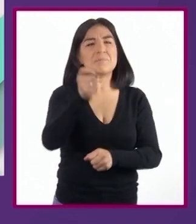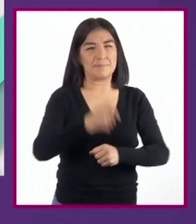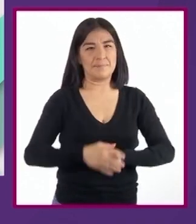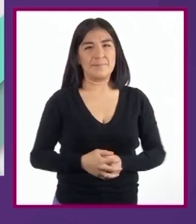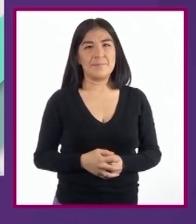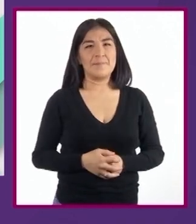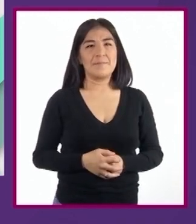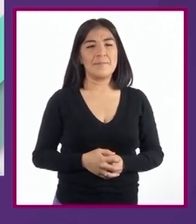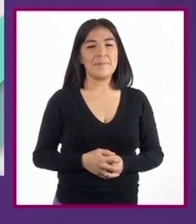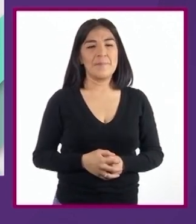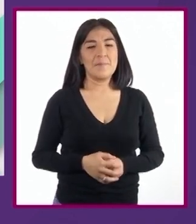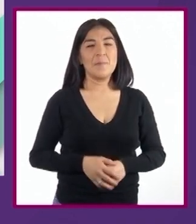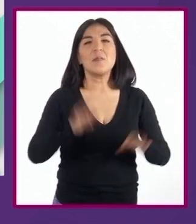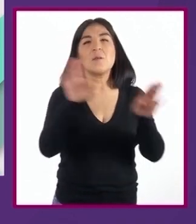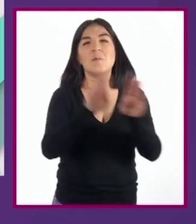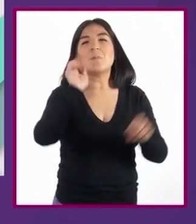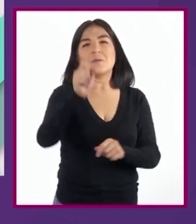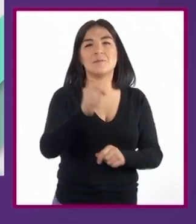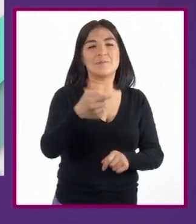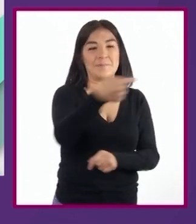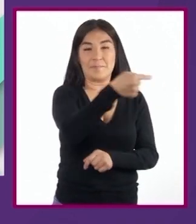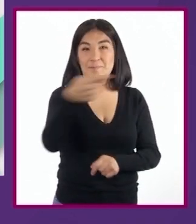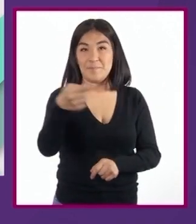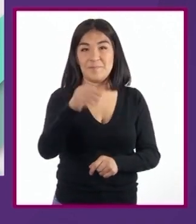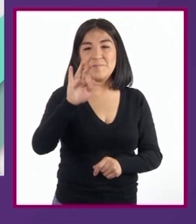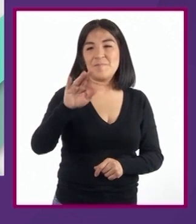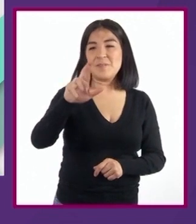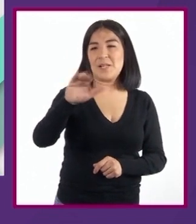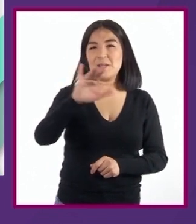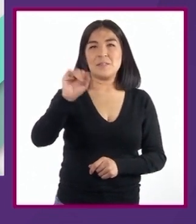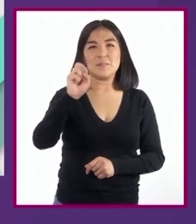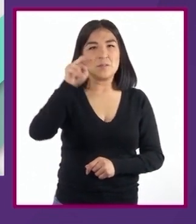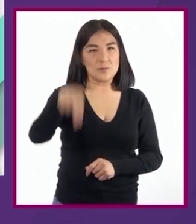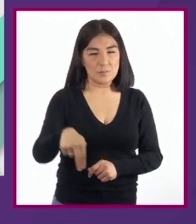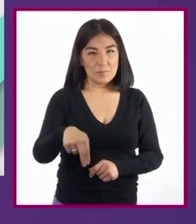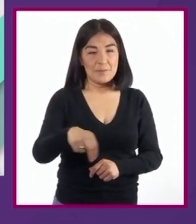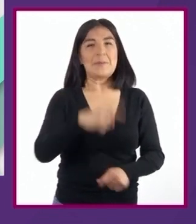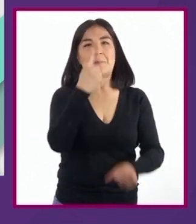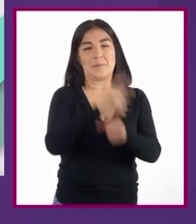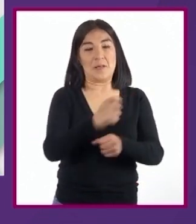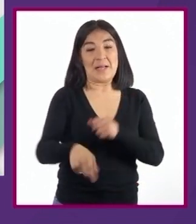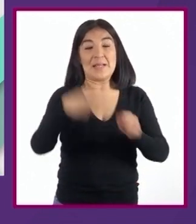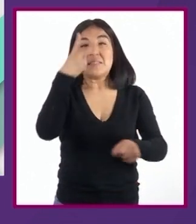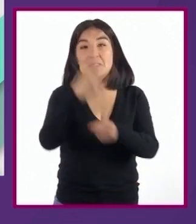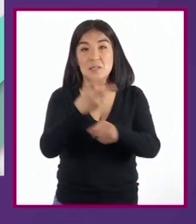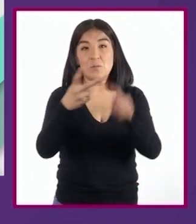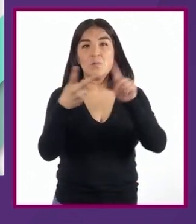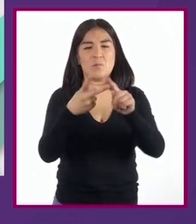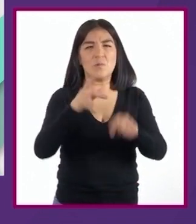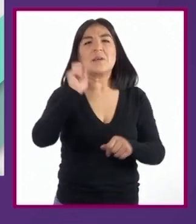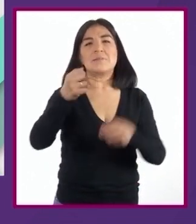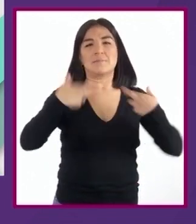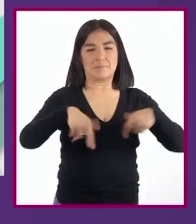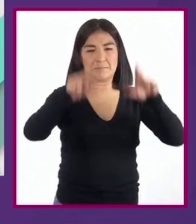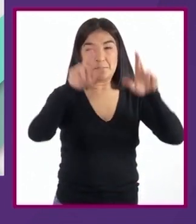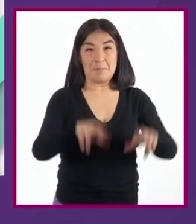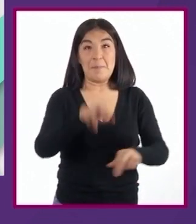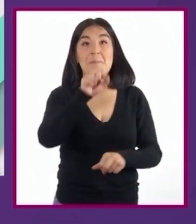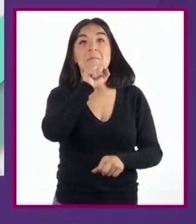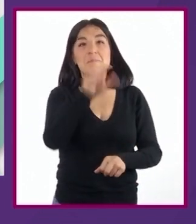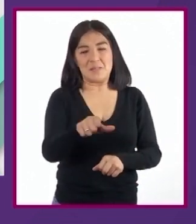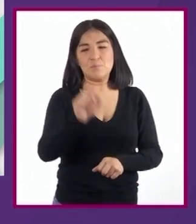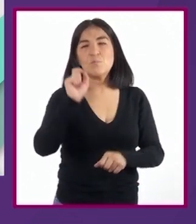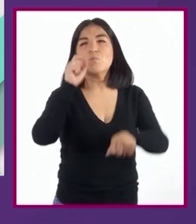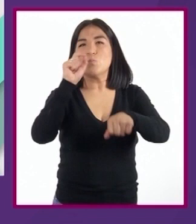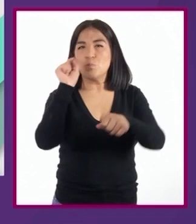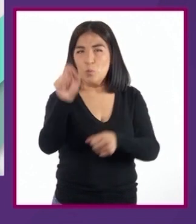la simplificación de una fracción. El segundo es la representación decimal de la misma fracción. Y